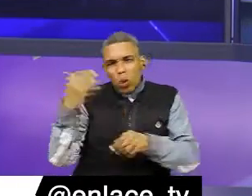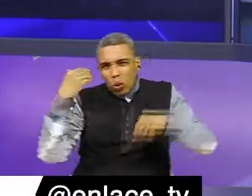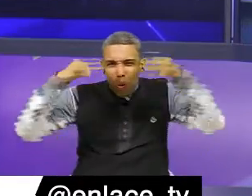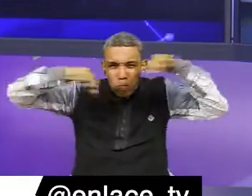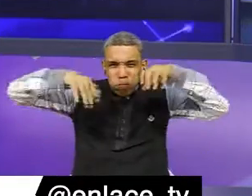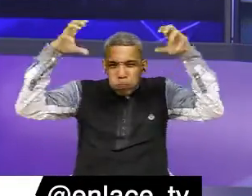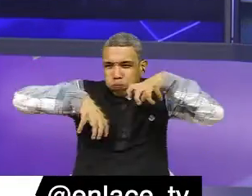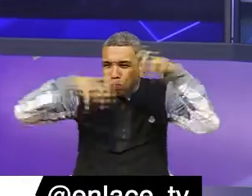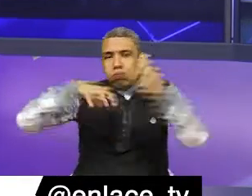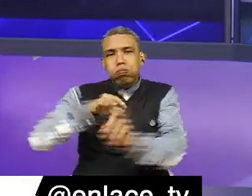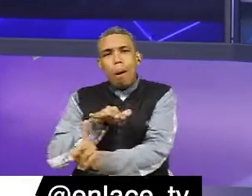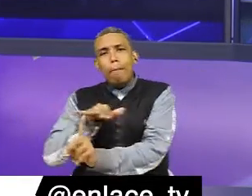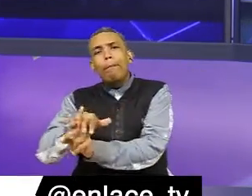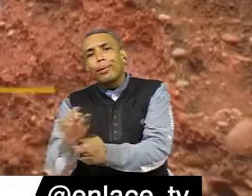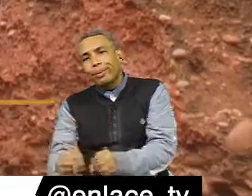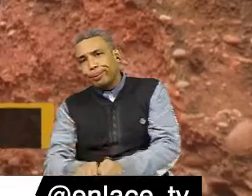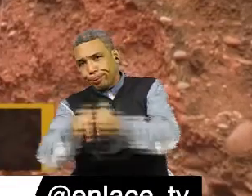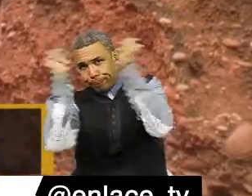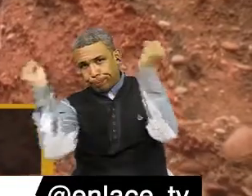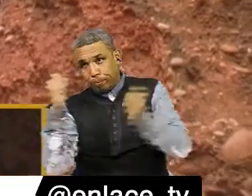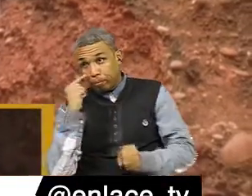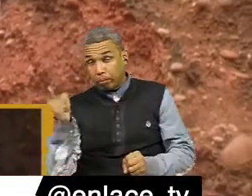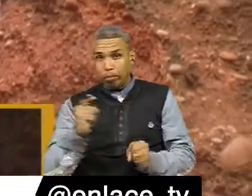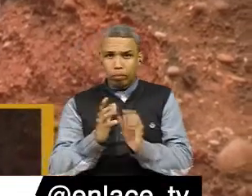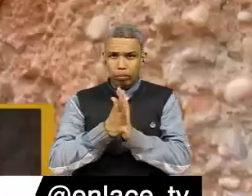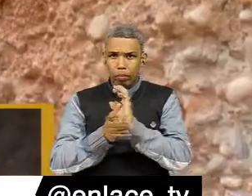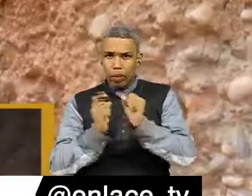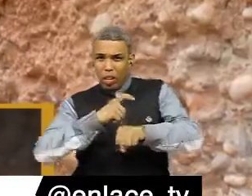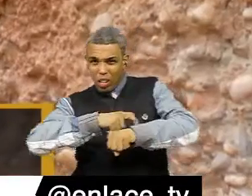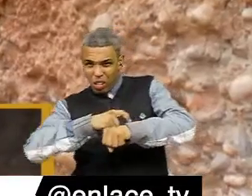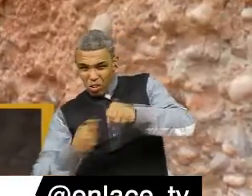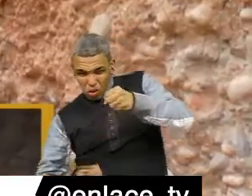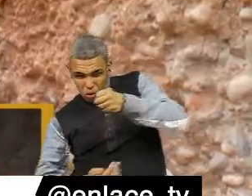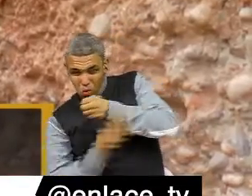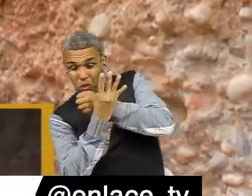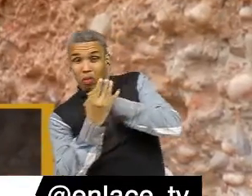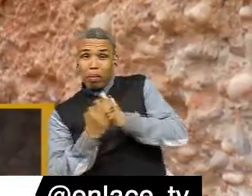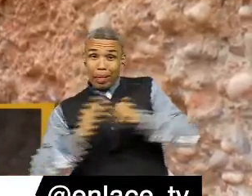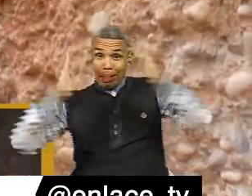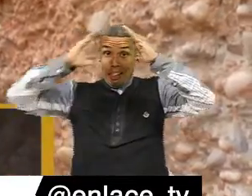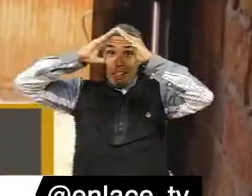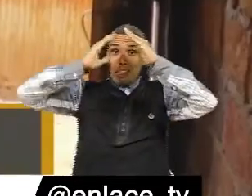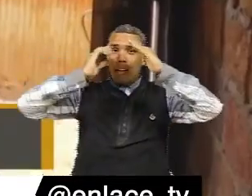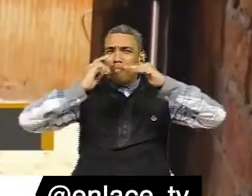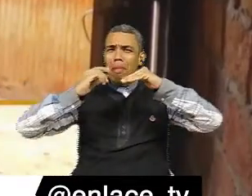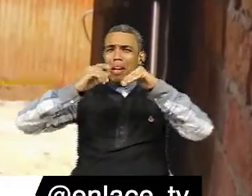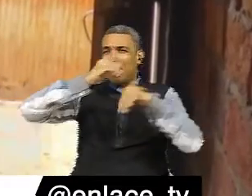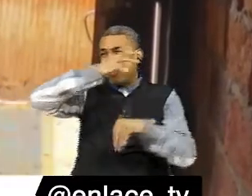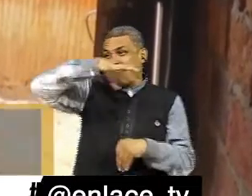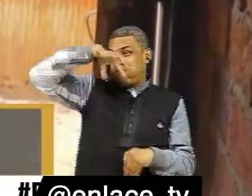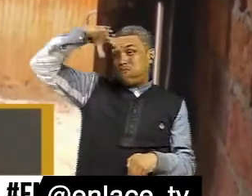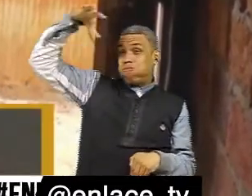pérdidas materiales. A las 4 de la mañana de este lunes, la tierra se le vino encima a esta vivienda del barrio La Esperanza en el